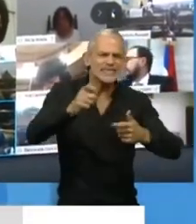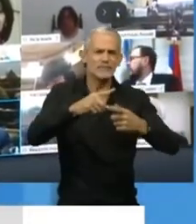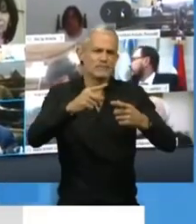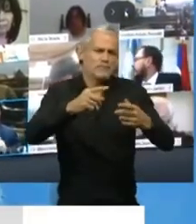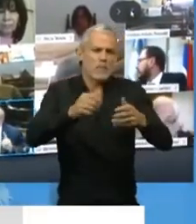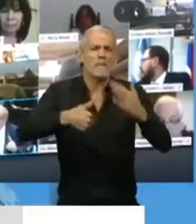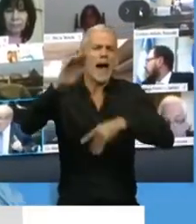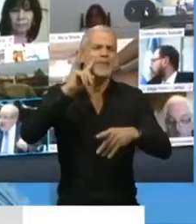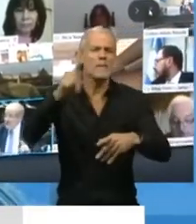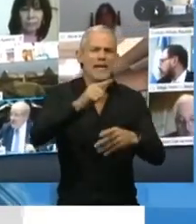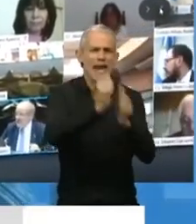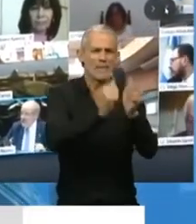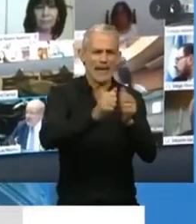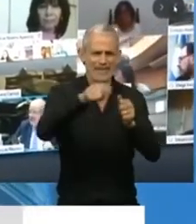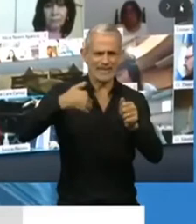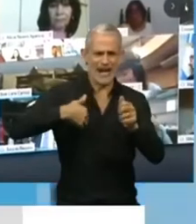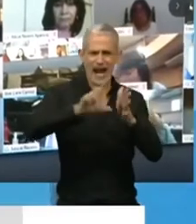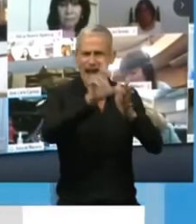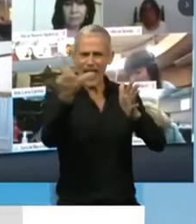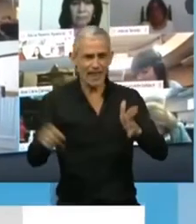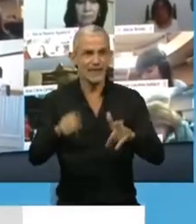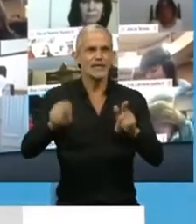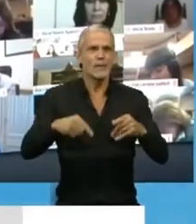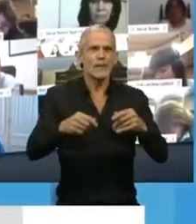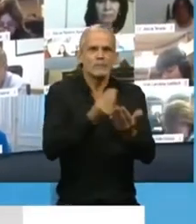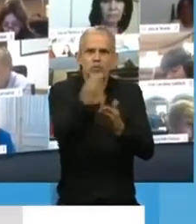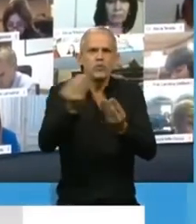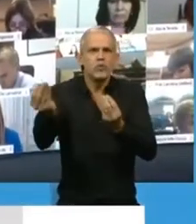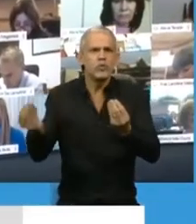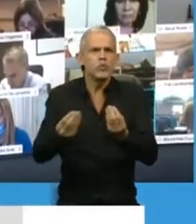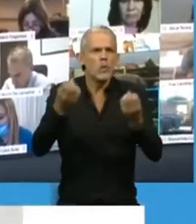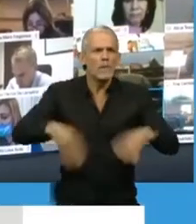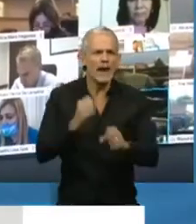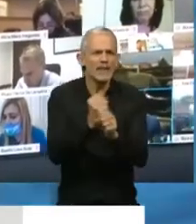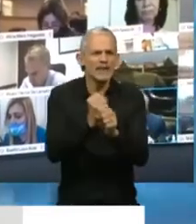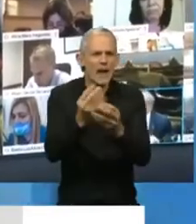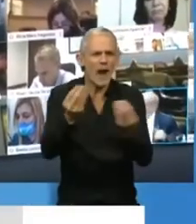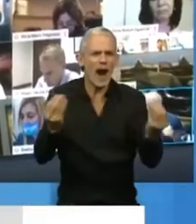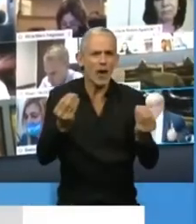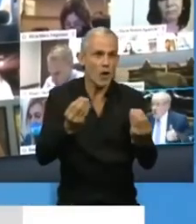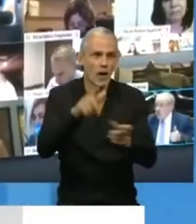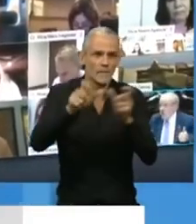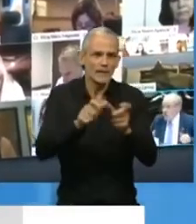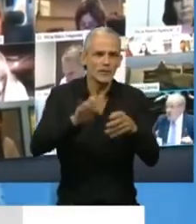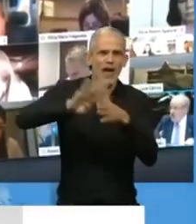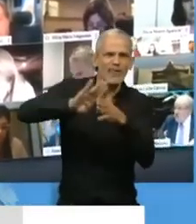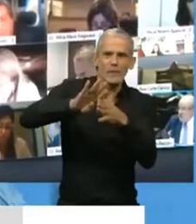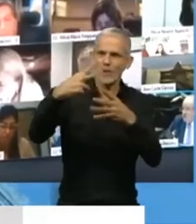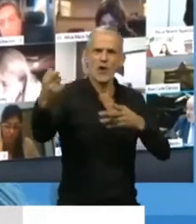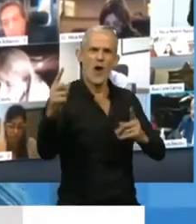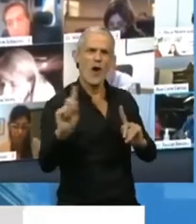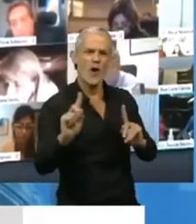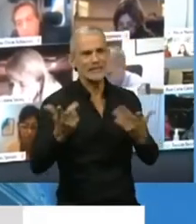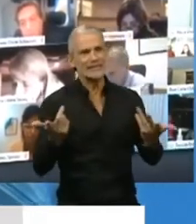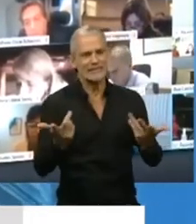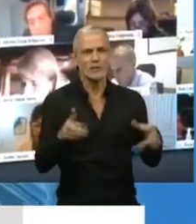en la Argentina, sino también la pérdida de trabajo, el no cobro por parte de sus proveedores y, por supuesto, el dejar de recaudar por el